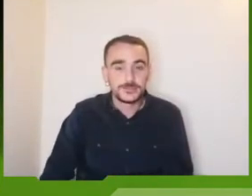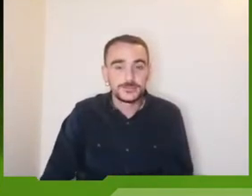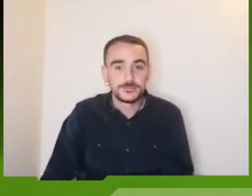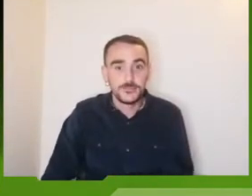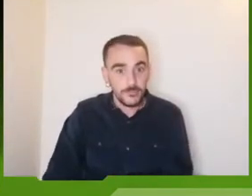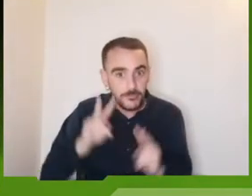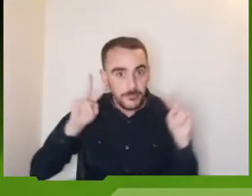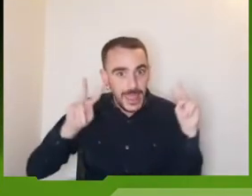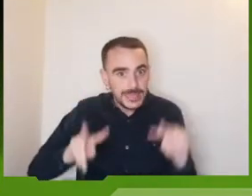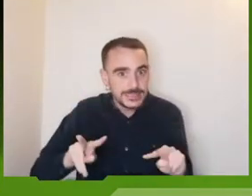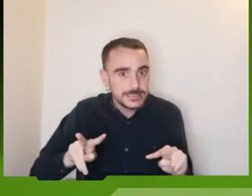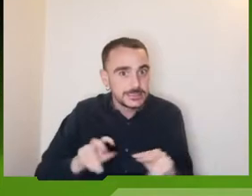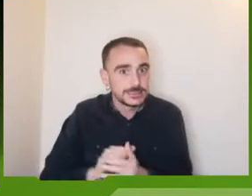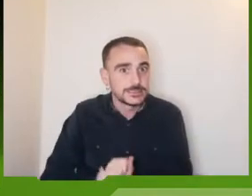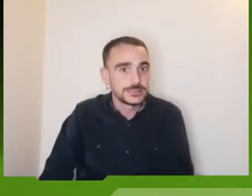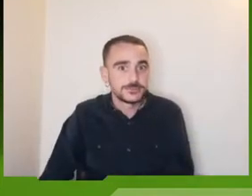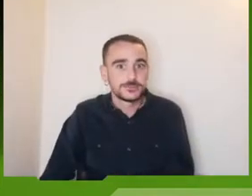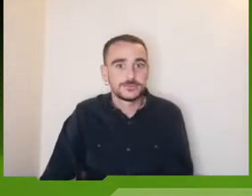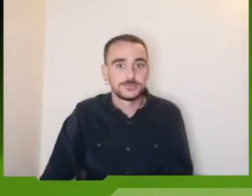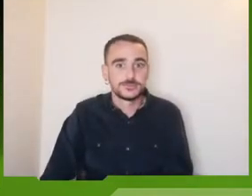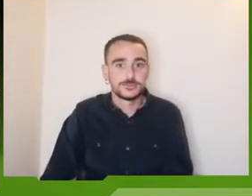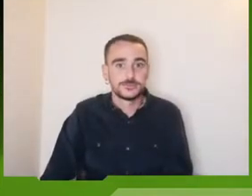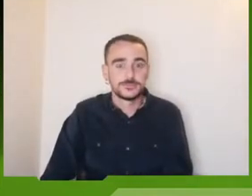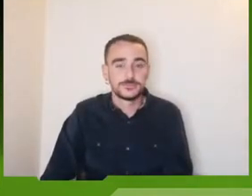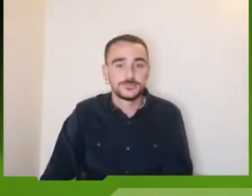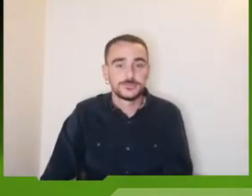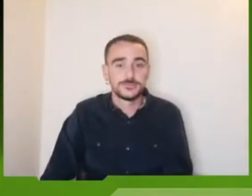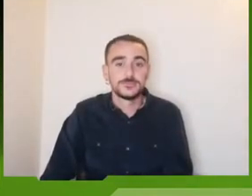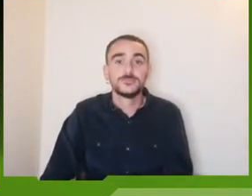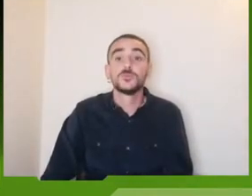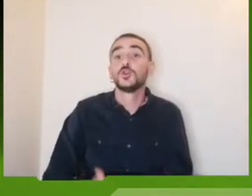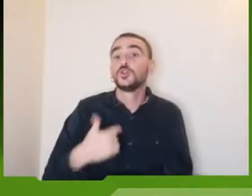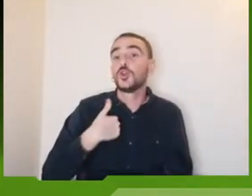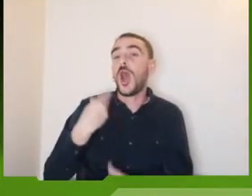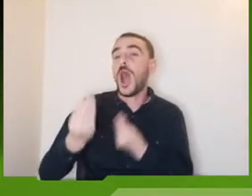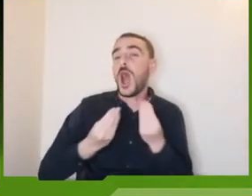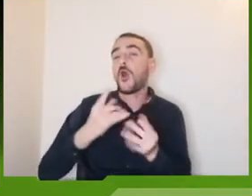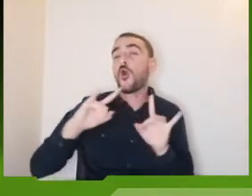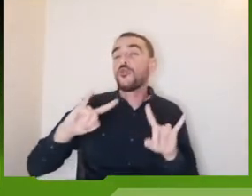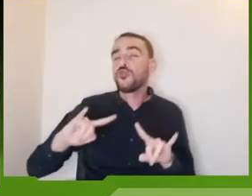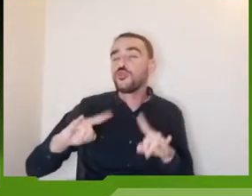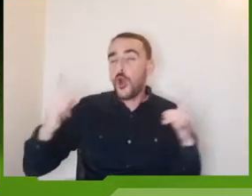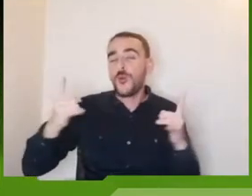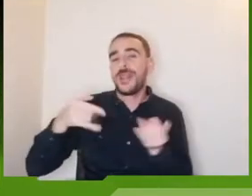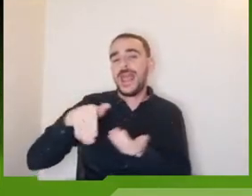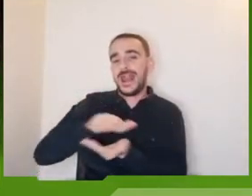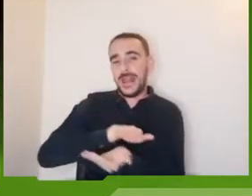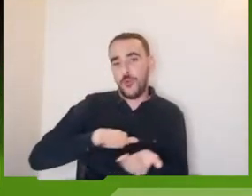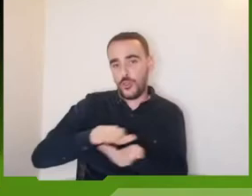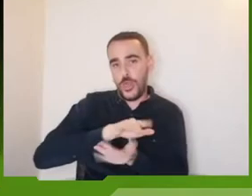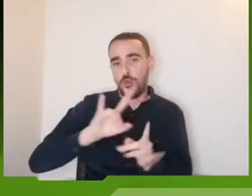¿Ves? Yo hago doble rebozado. Y